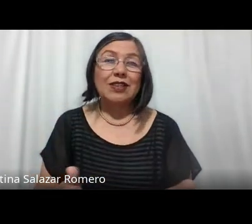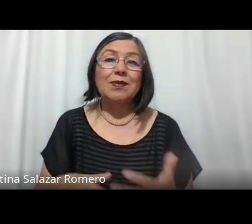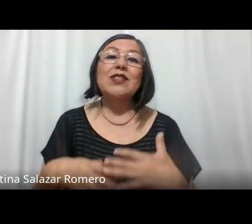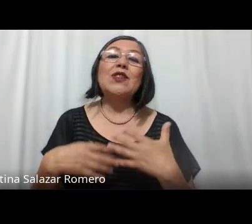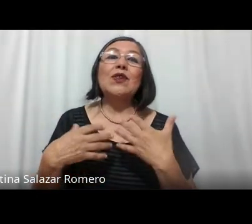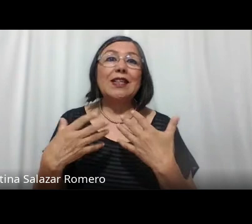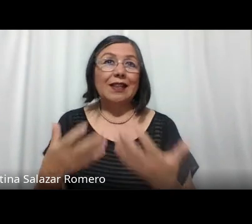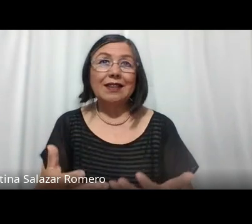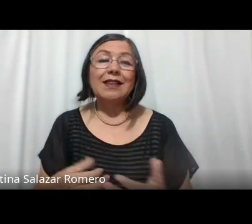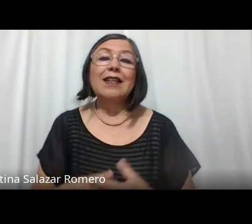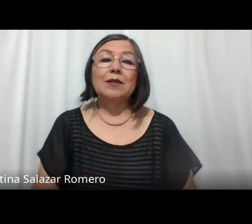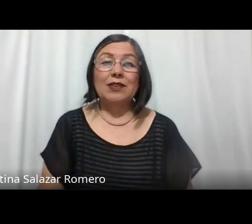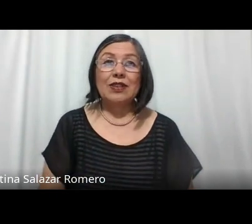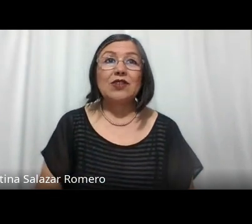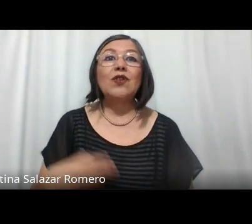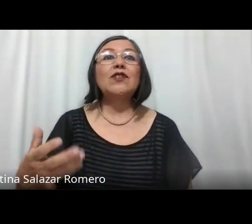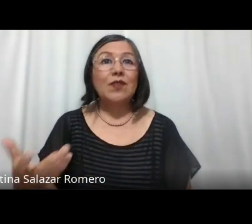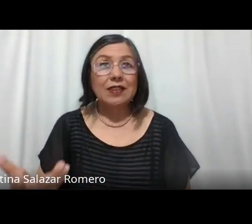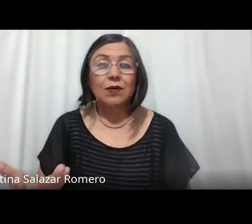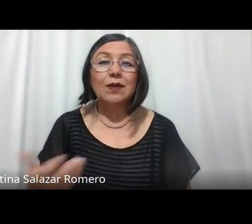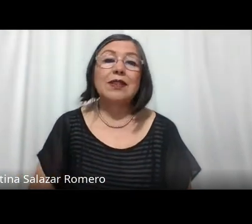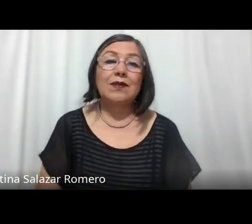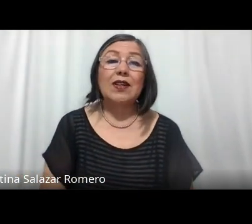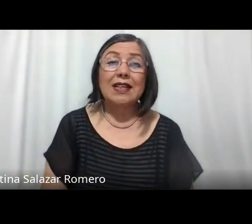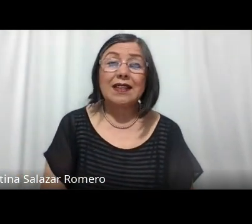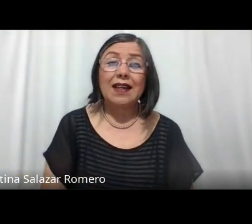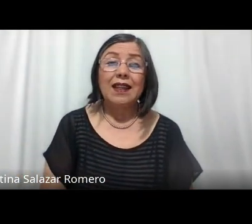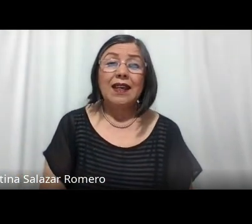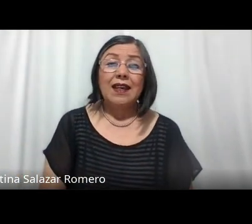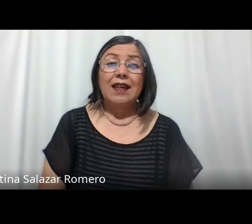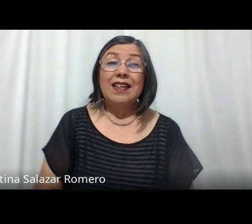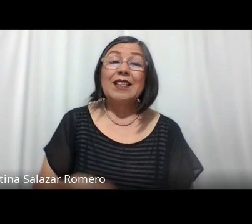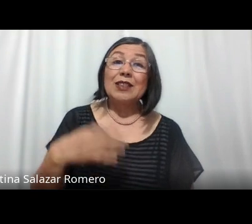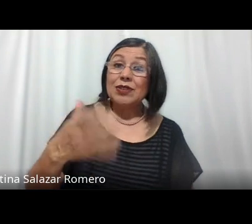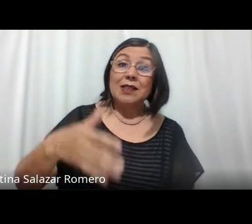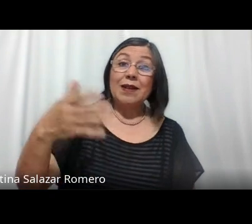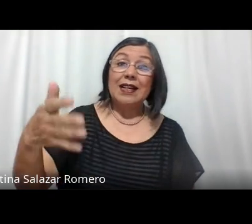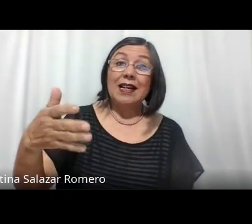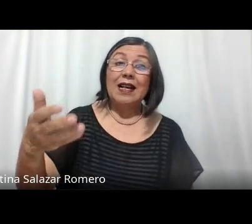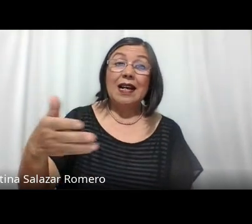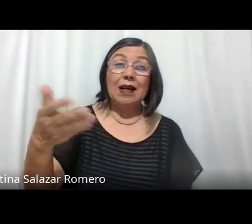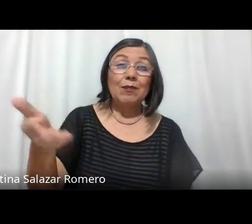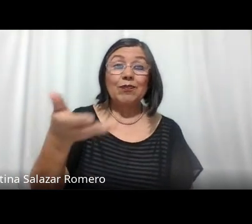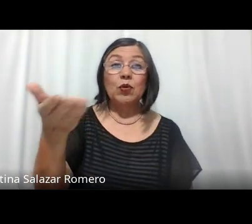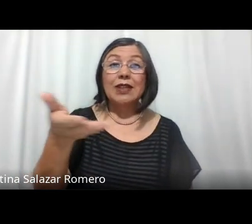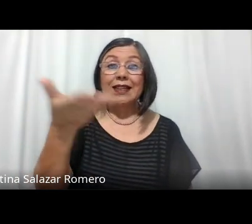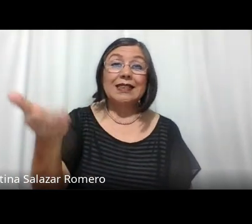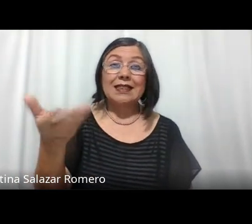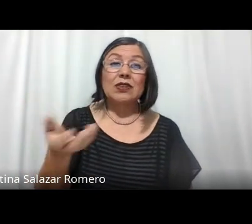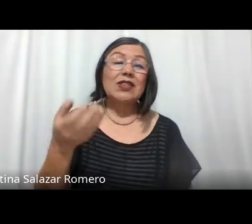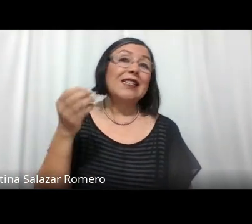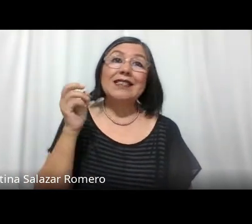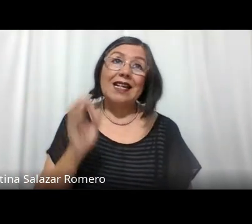mejor servicio, quieren atender a las personas sordas, ofrecer un servicio de calidad. Si ustedes van a buscar